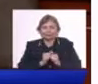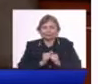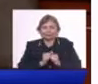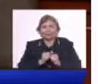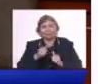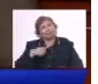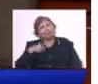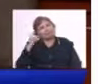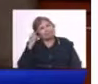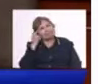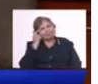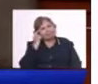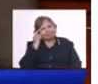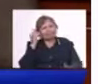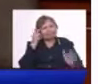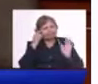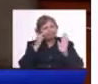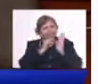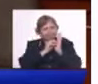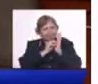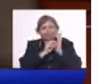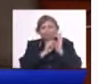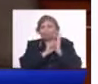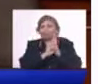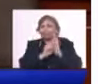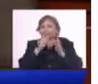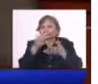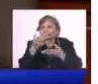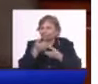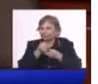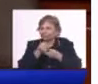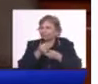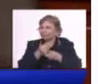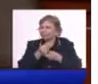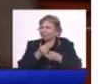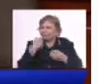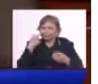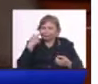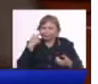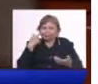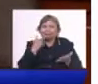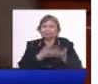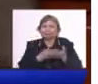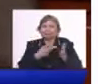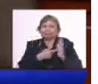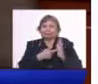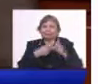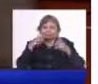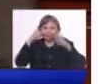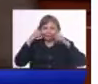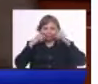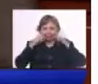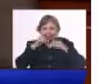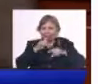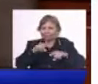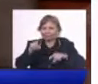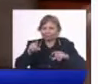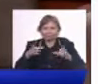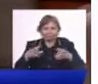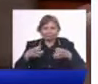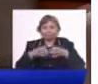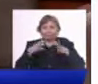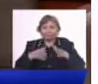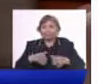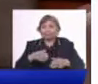Yo pensé que el texto sustitutorio iba a recoger, porque noté en las expresiones de algunos congresistas, inclusive de